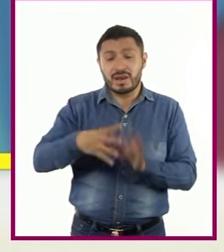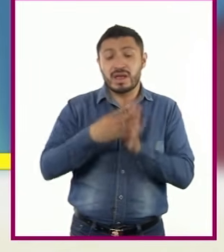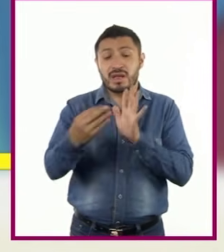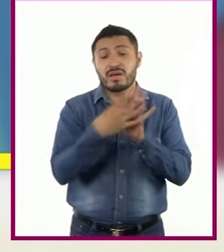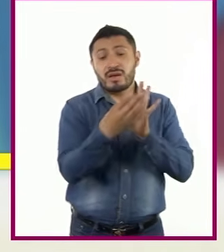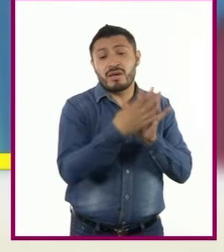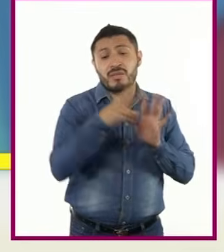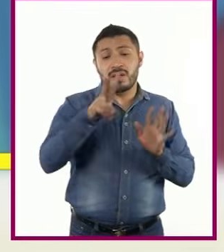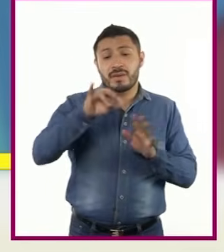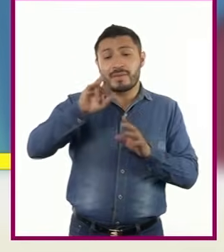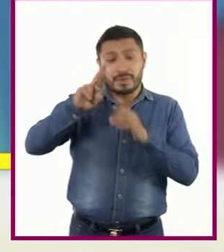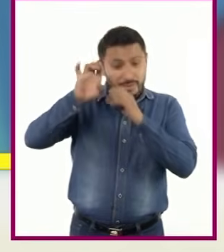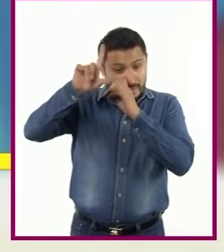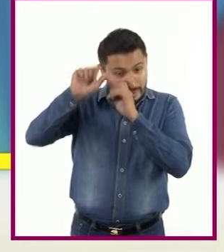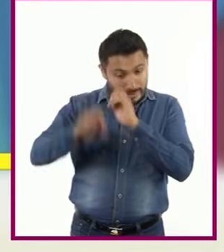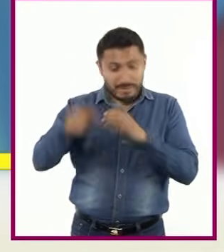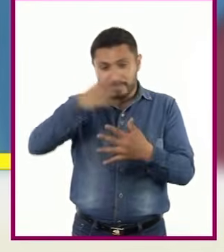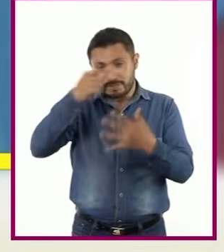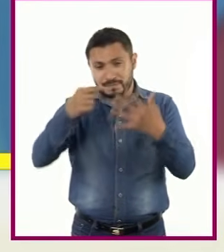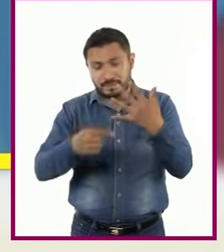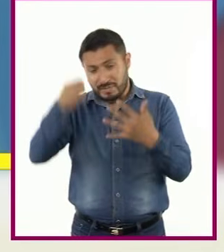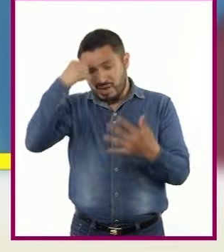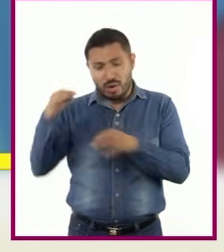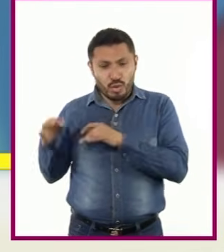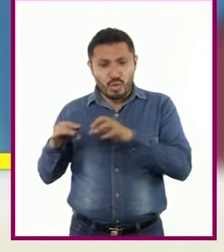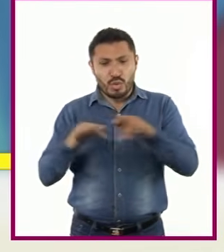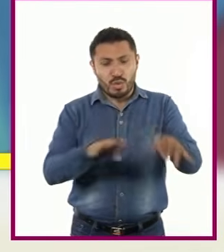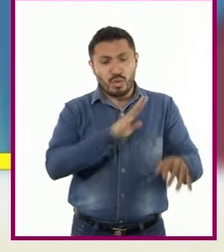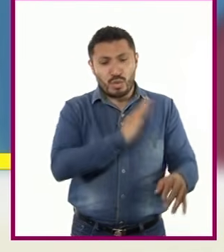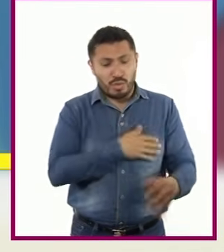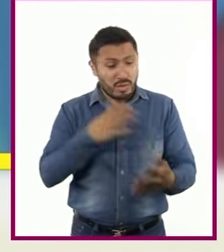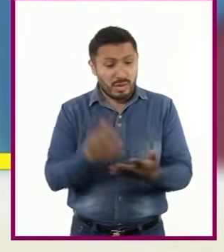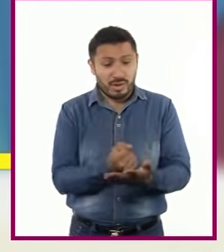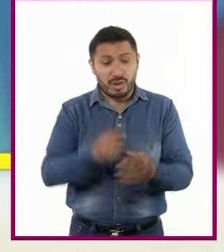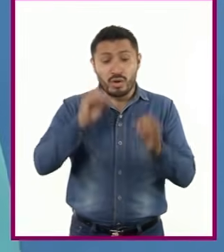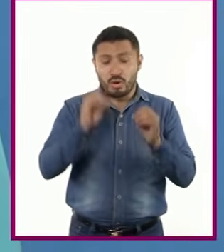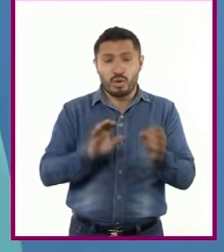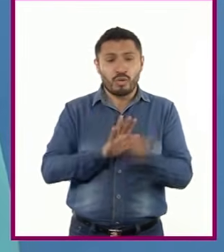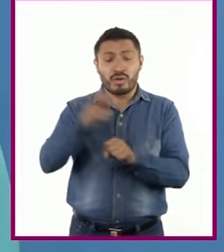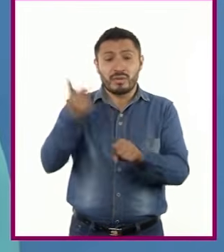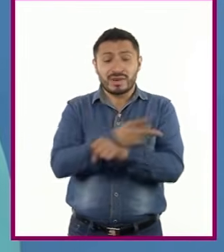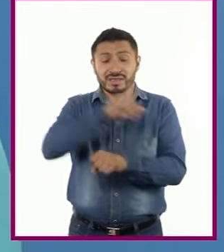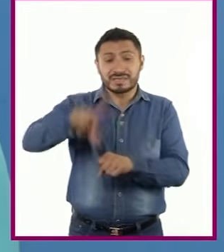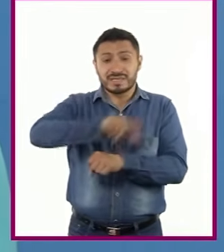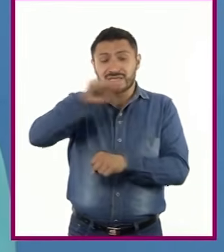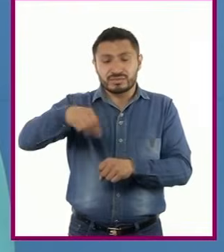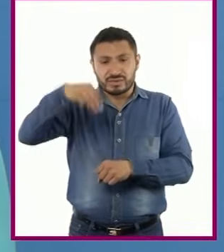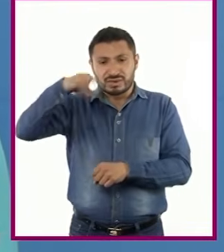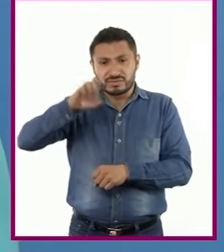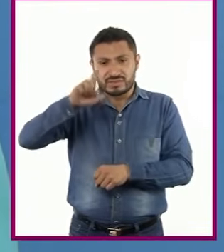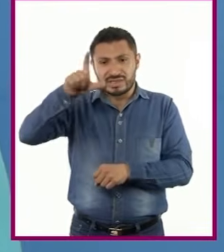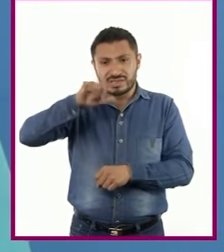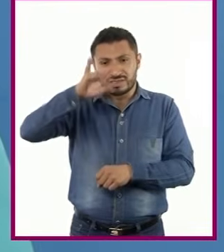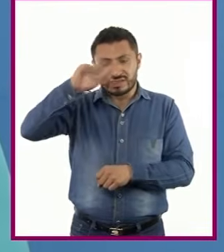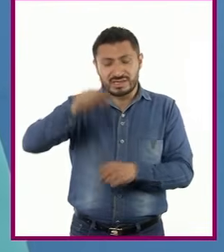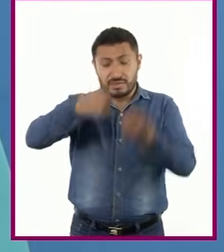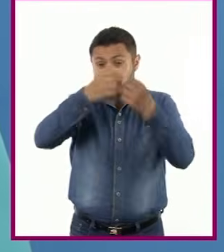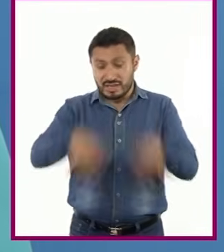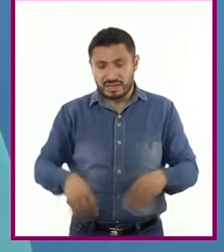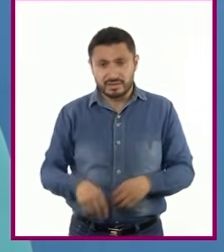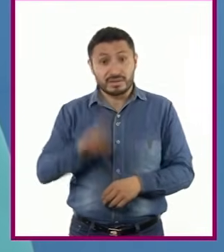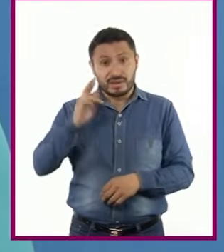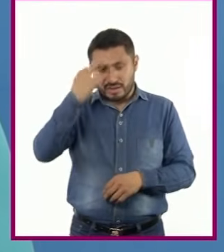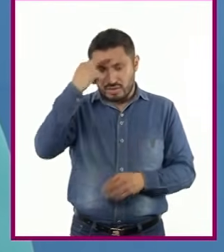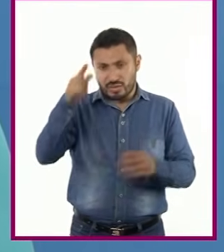factores que determinaron la conquista o lo que ocurrió tras la derrota mexica. Recuerden que una nota